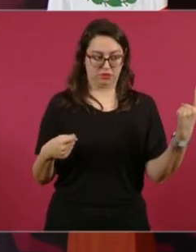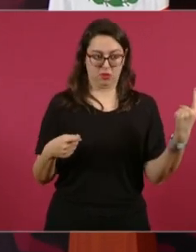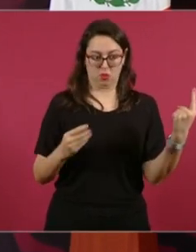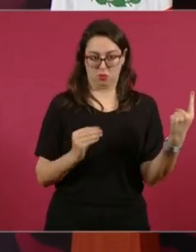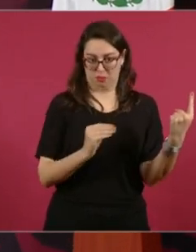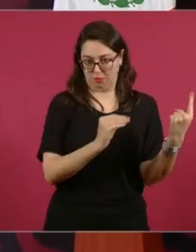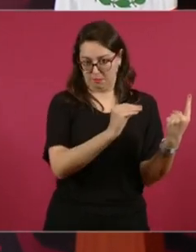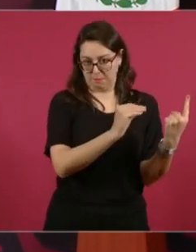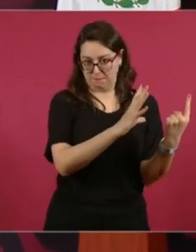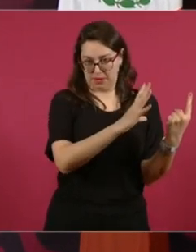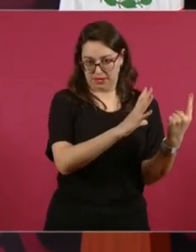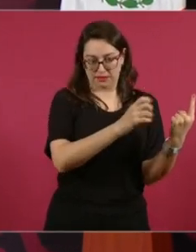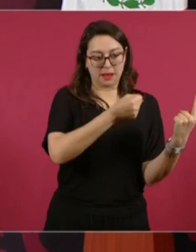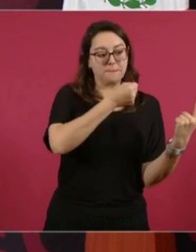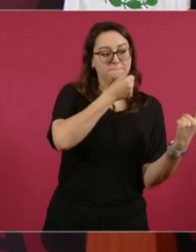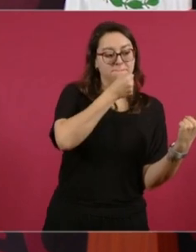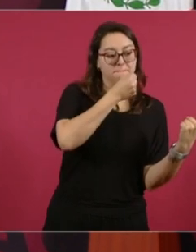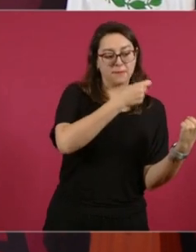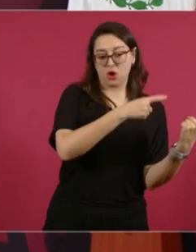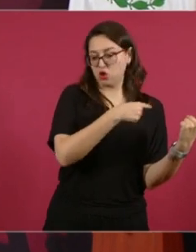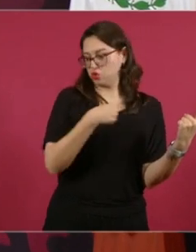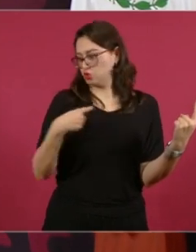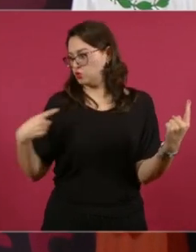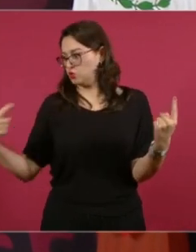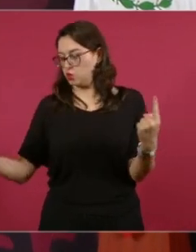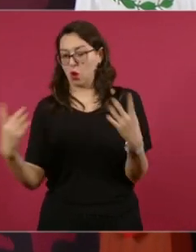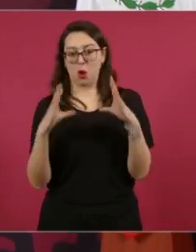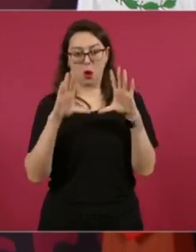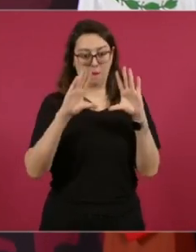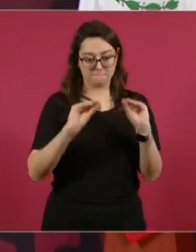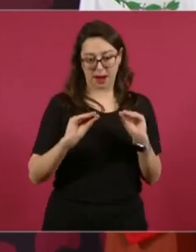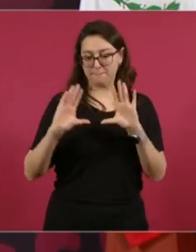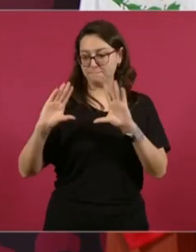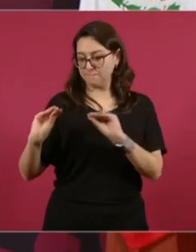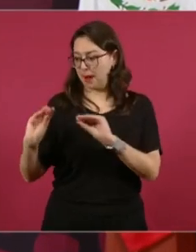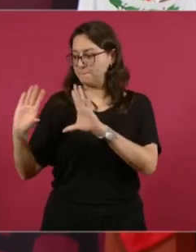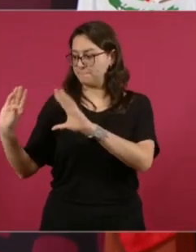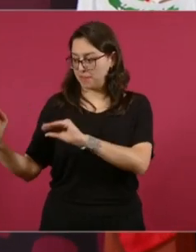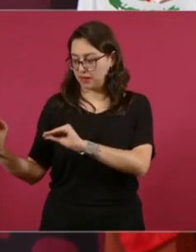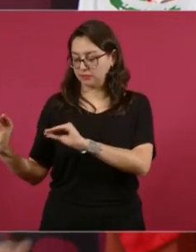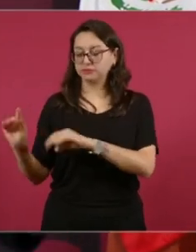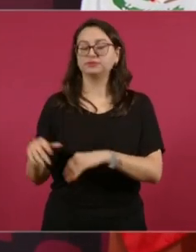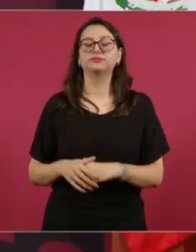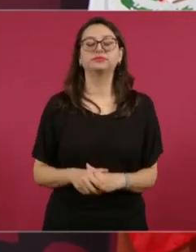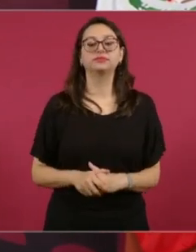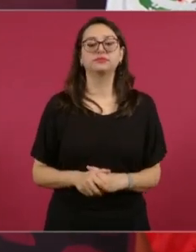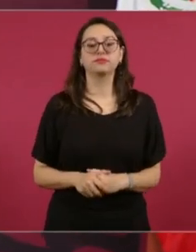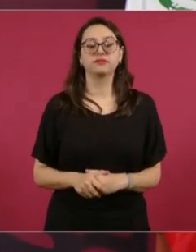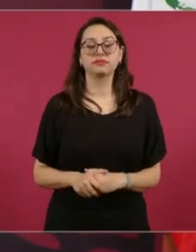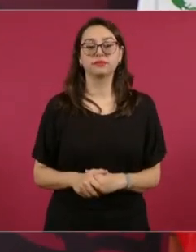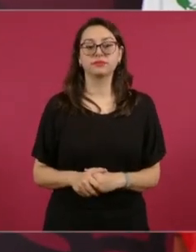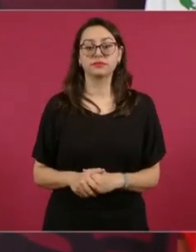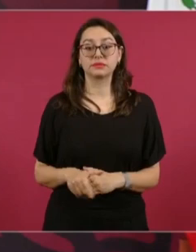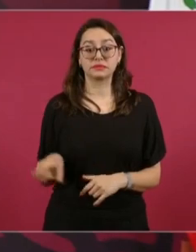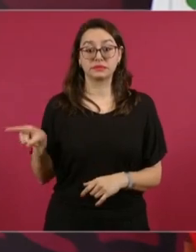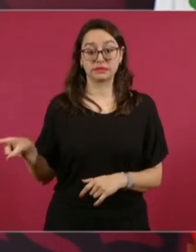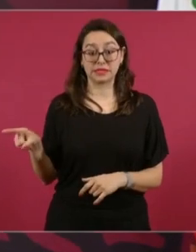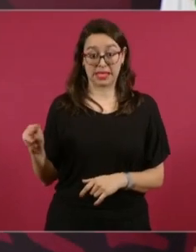el de el candidato del PAN, Anaya, ¿sí?